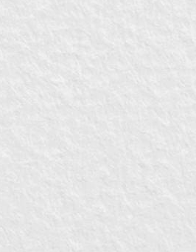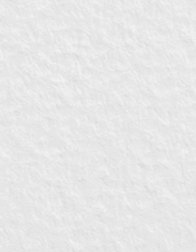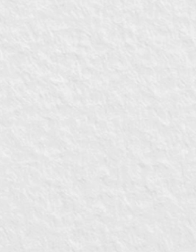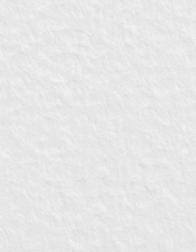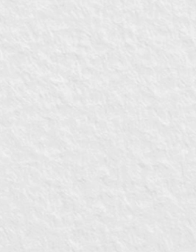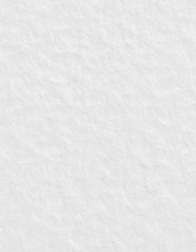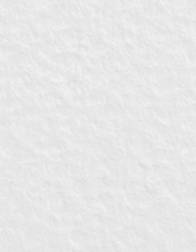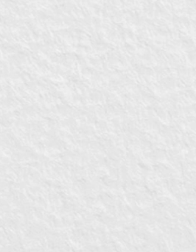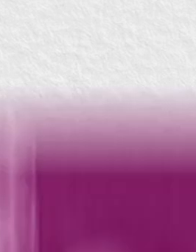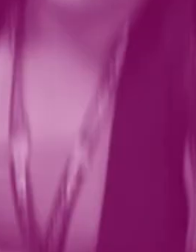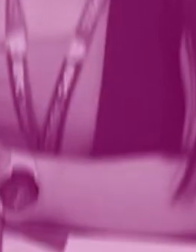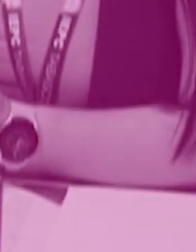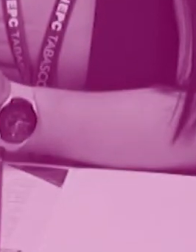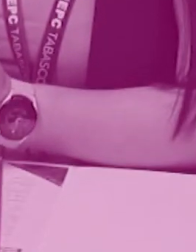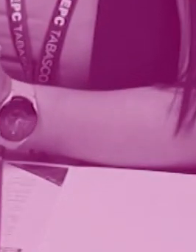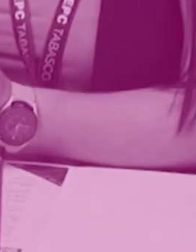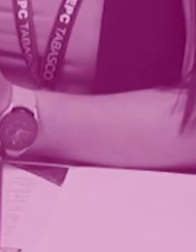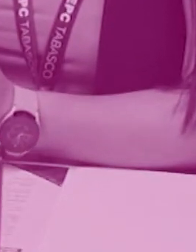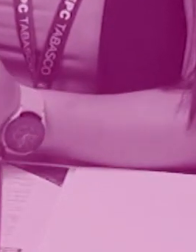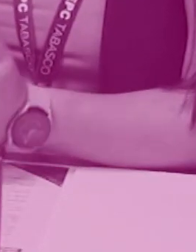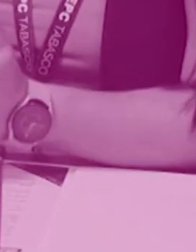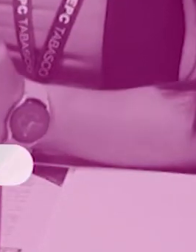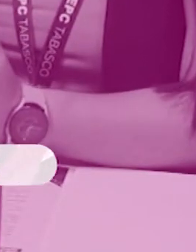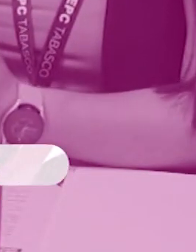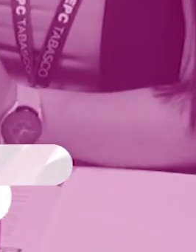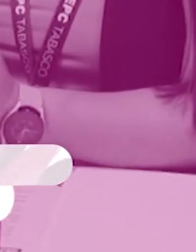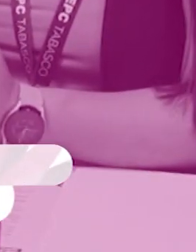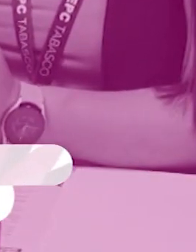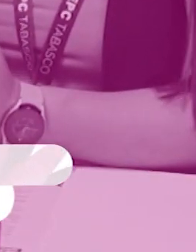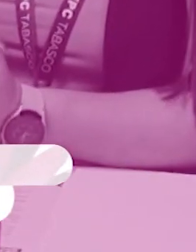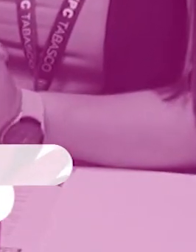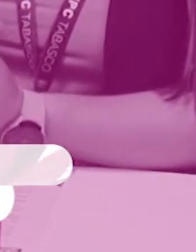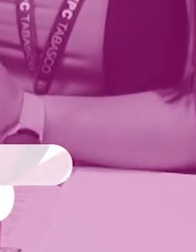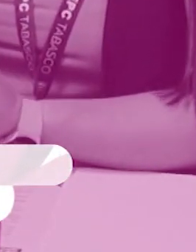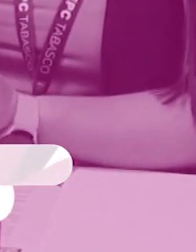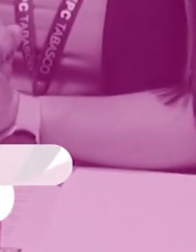Democracia en 20. Diálogos que construyen ciudadanía. Diálogos que construyen ciudadanía.